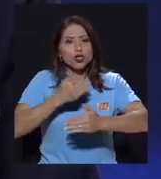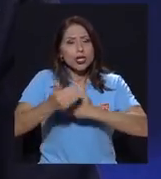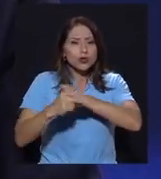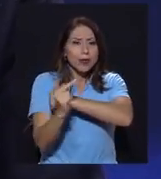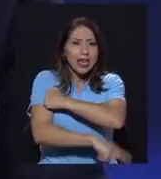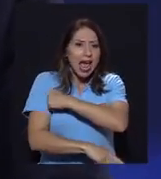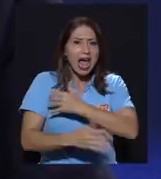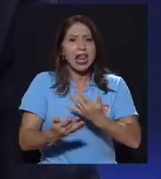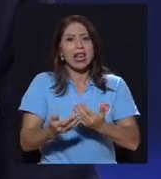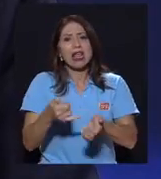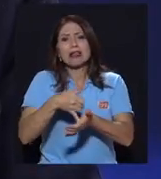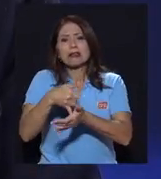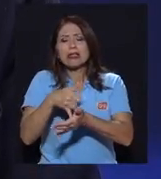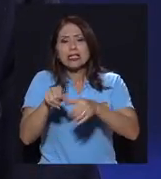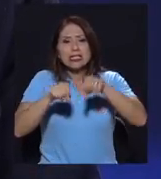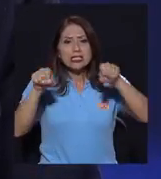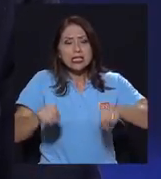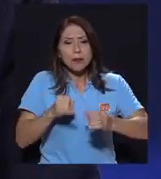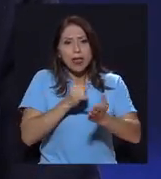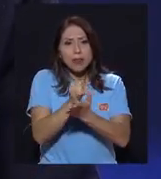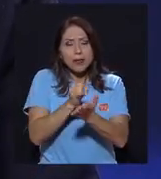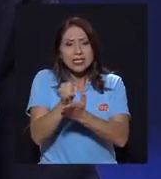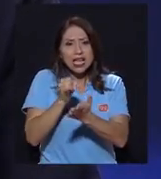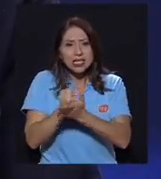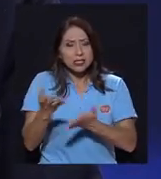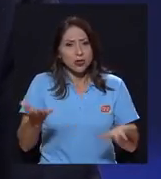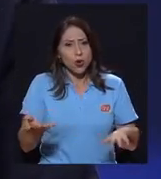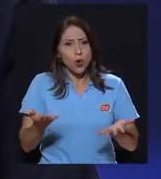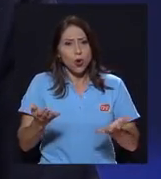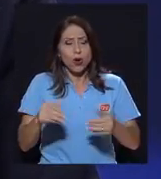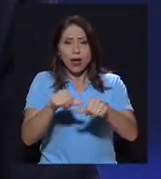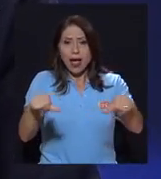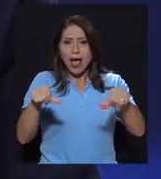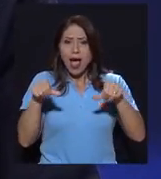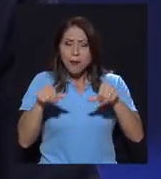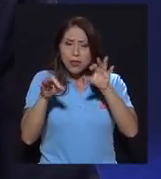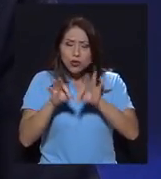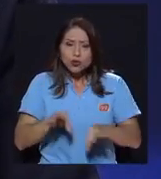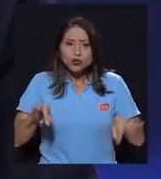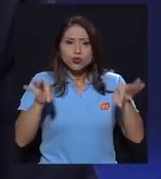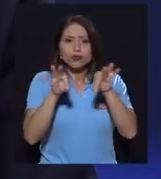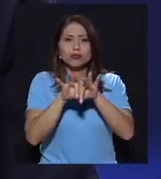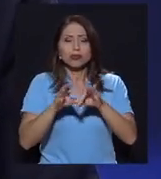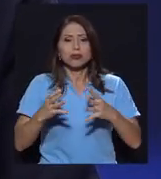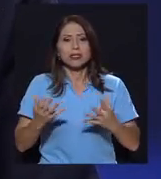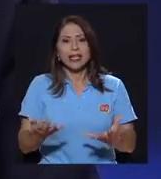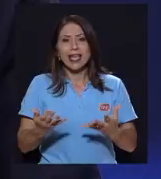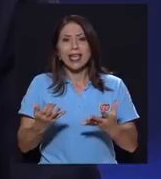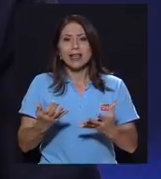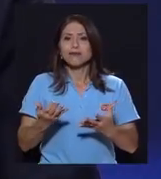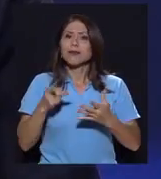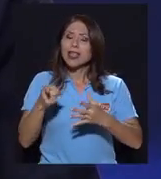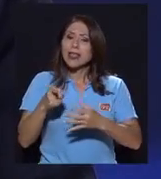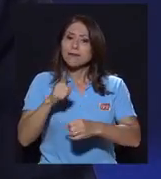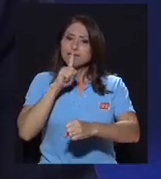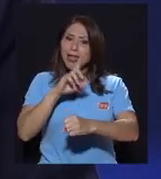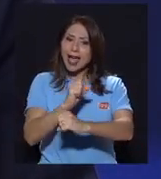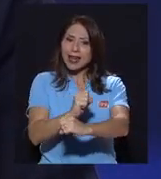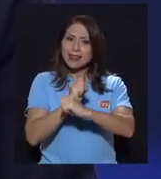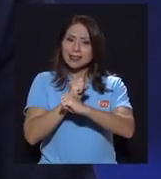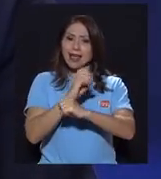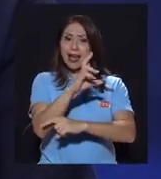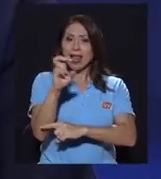sistema de investigación en unos ámbitos que son determinantes también en la parte de garantizarle a los